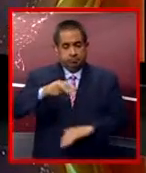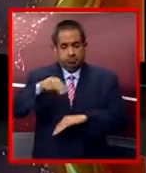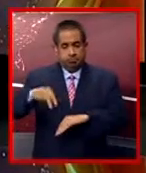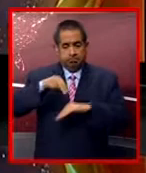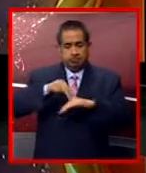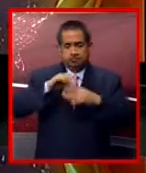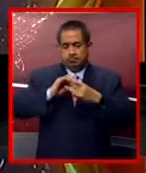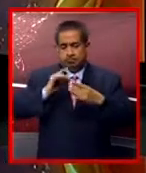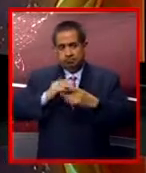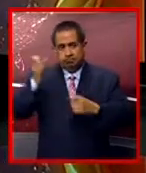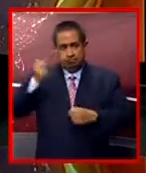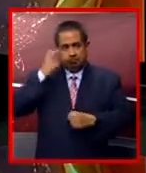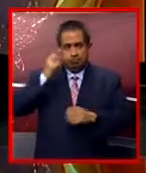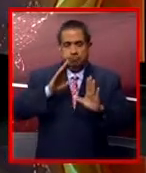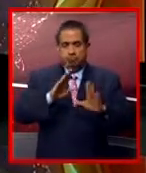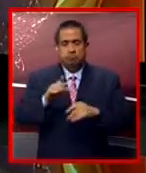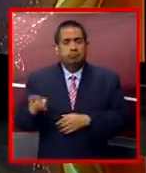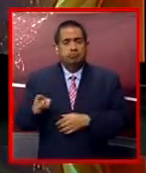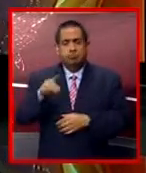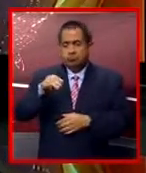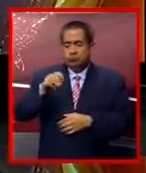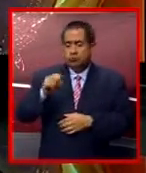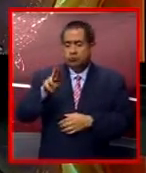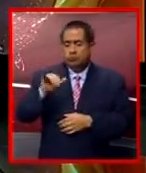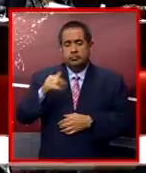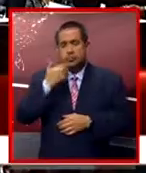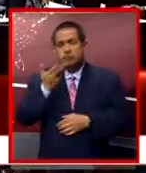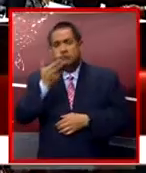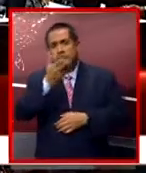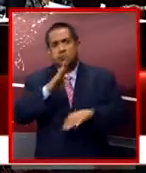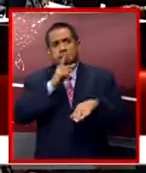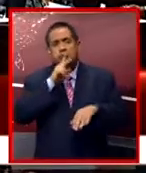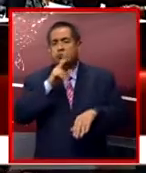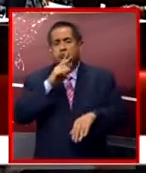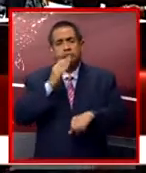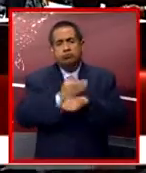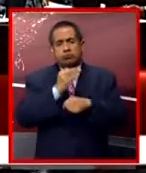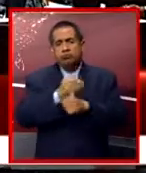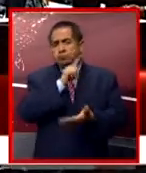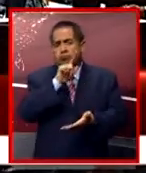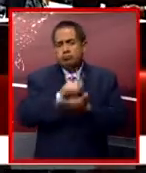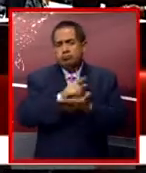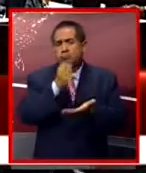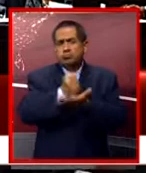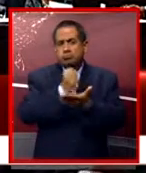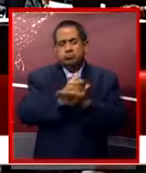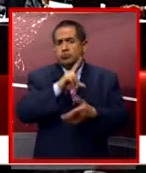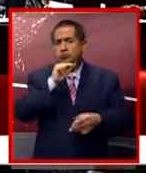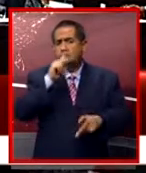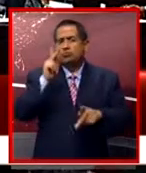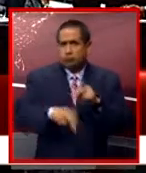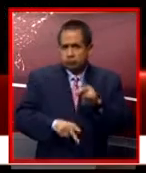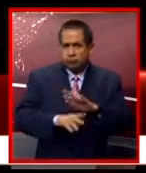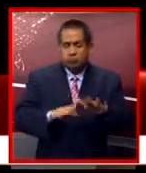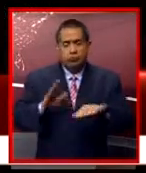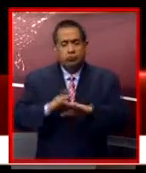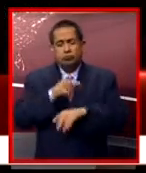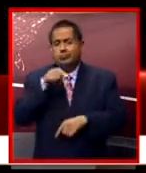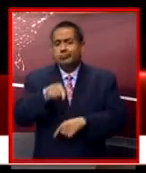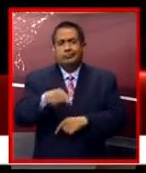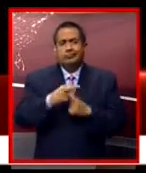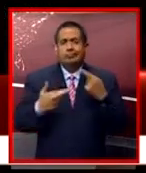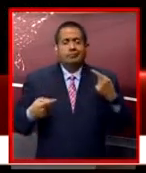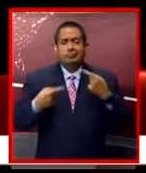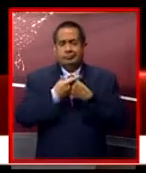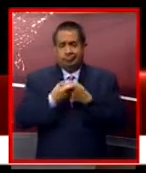grupos parlamentarios, la fracción de Morena presentó moción suspensiva, argumentando que la aprobación del dictamen de la Ley de Ingresos fue antirreglamentaria